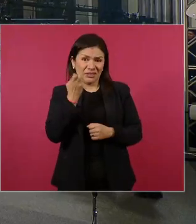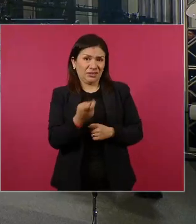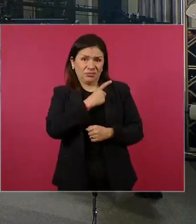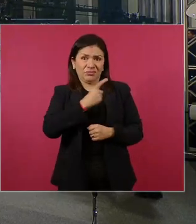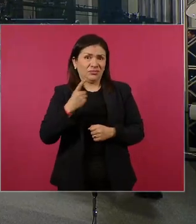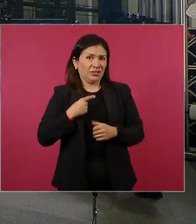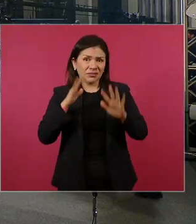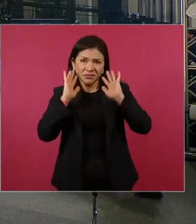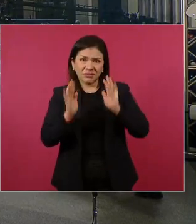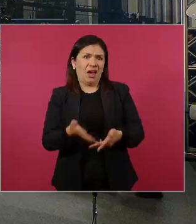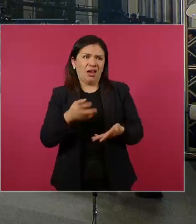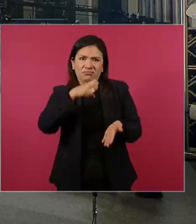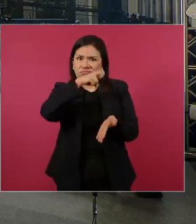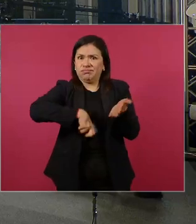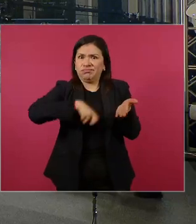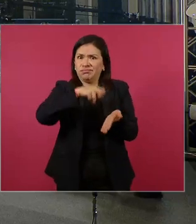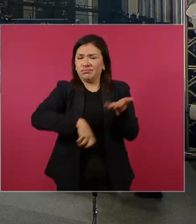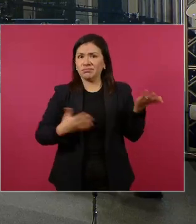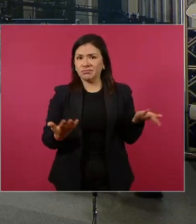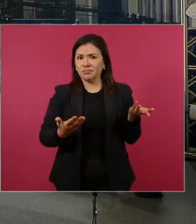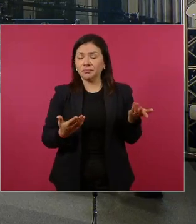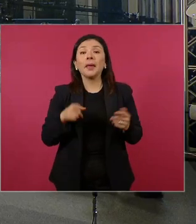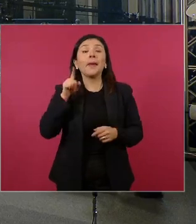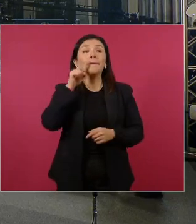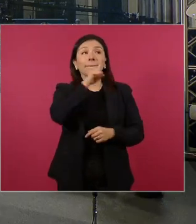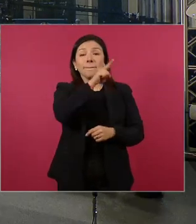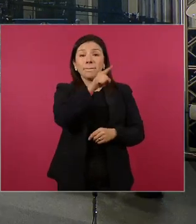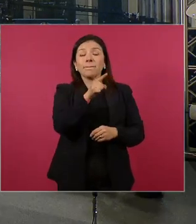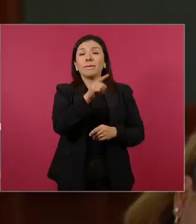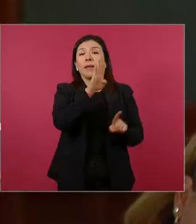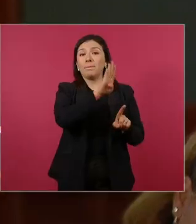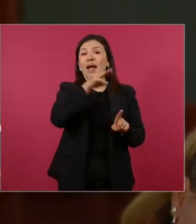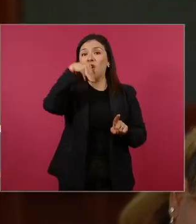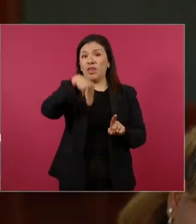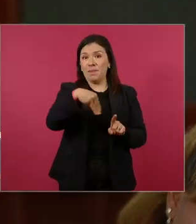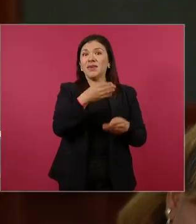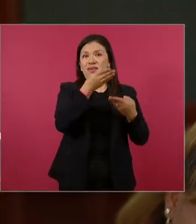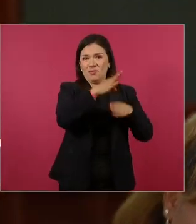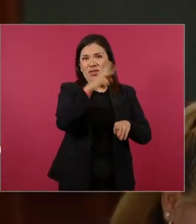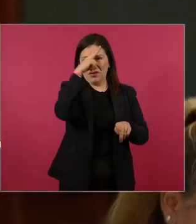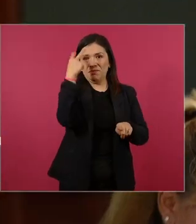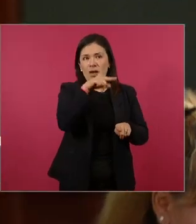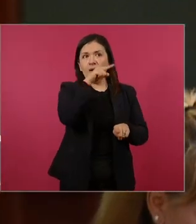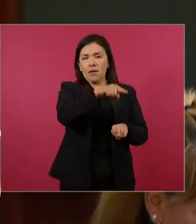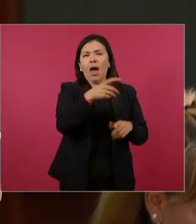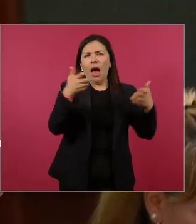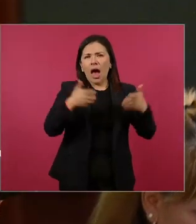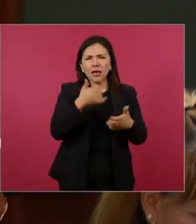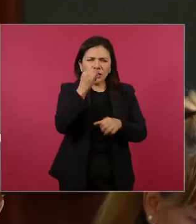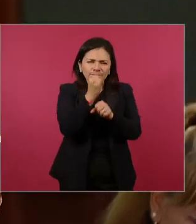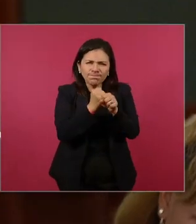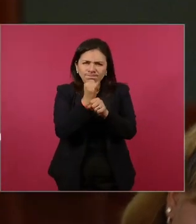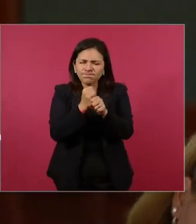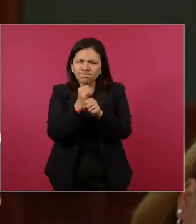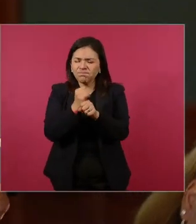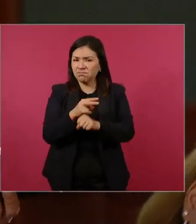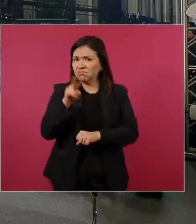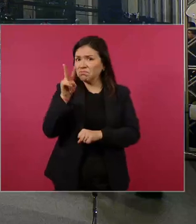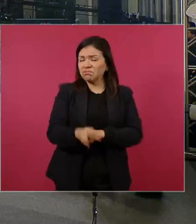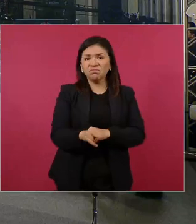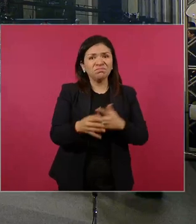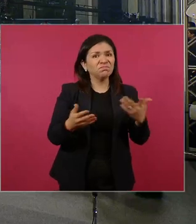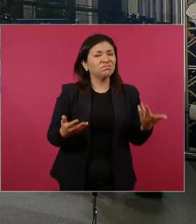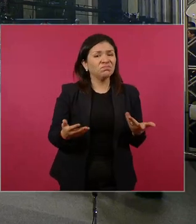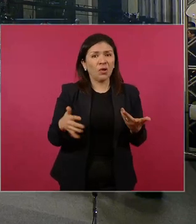corregir, porque hay un estudio del Banco de México, precisamente del Banco de México, que la inoperancia